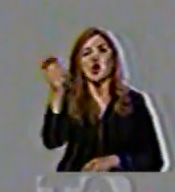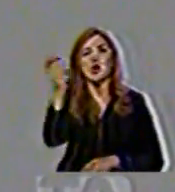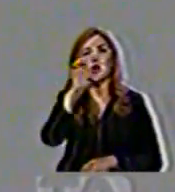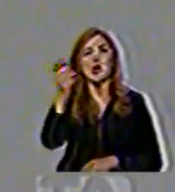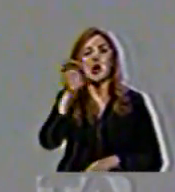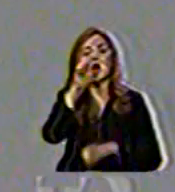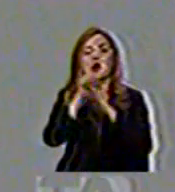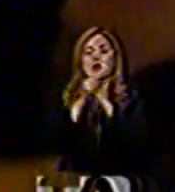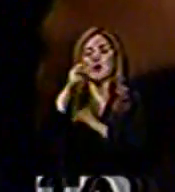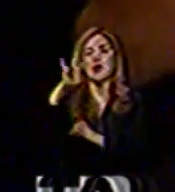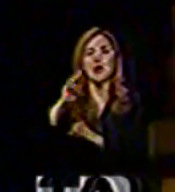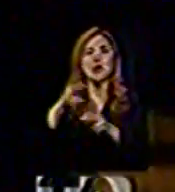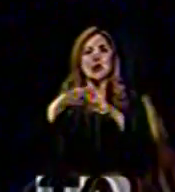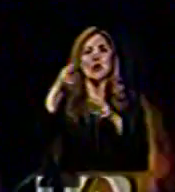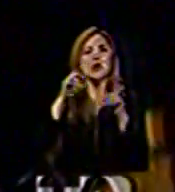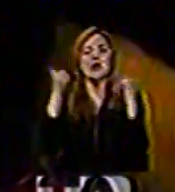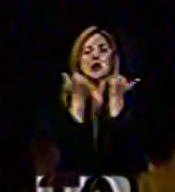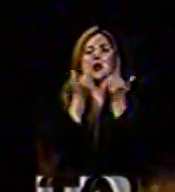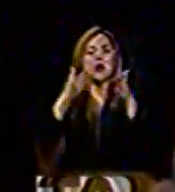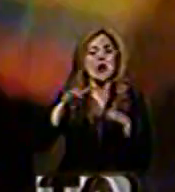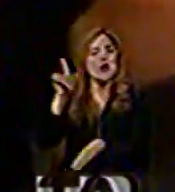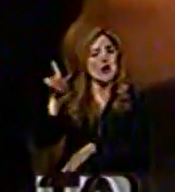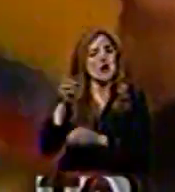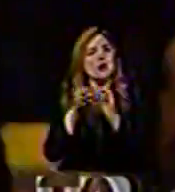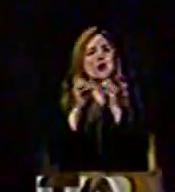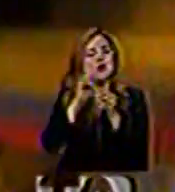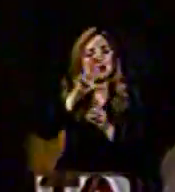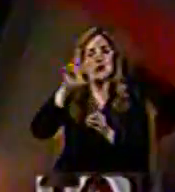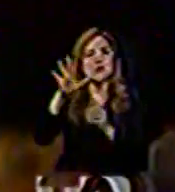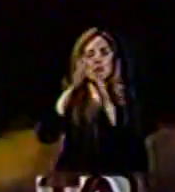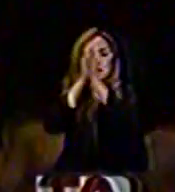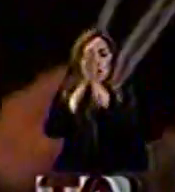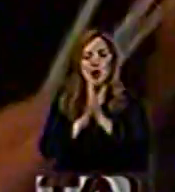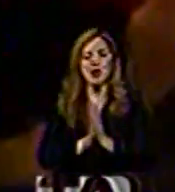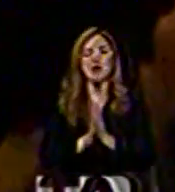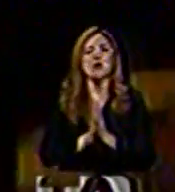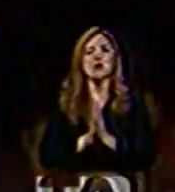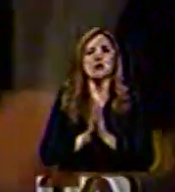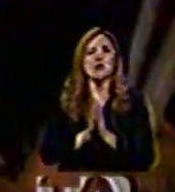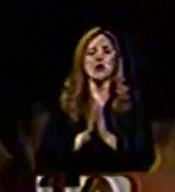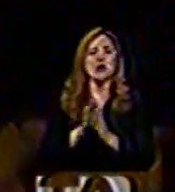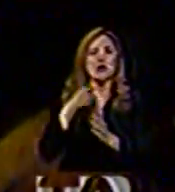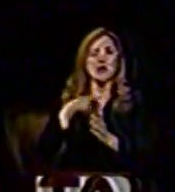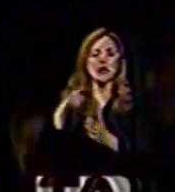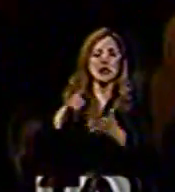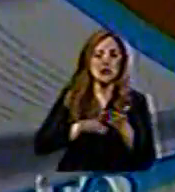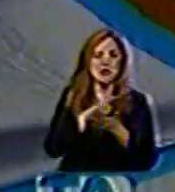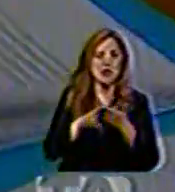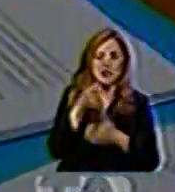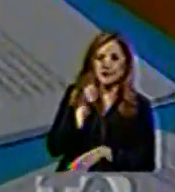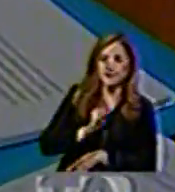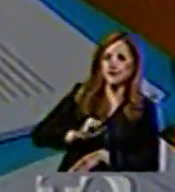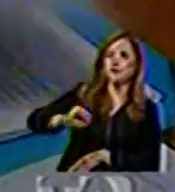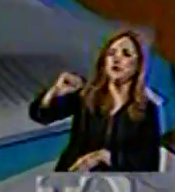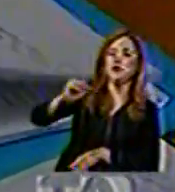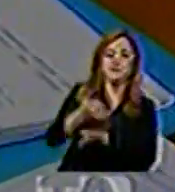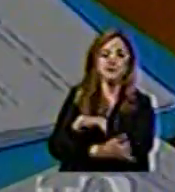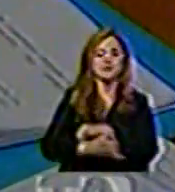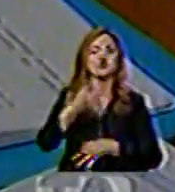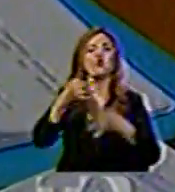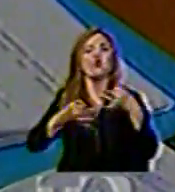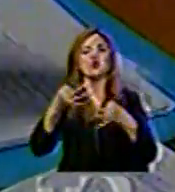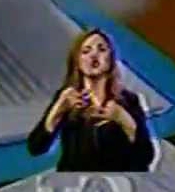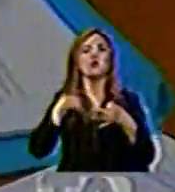enero, el exasambleísta de Alianza País, Gerardo Morán, solicita la cancelación de una prohibición de salida del país que tenía por un juicio